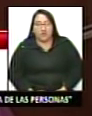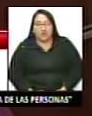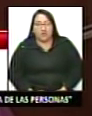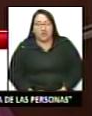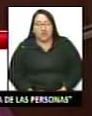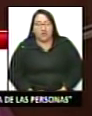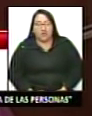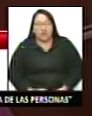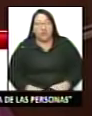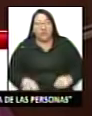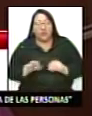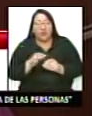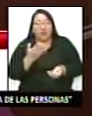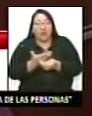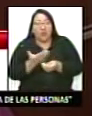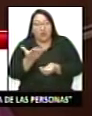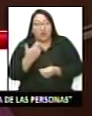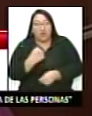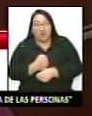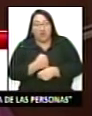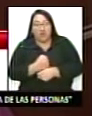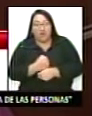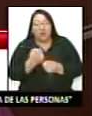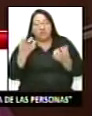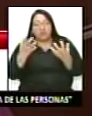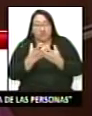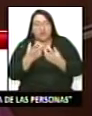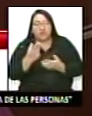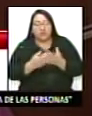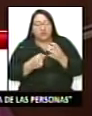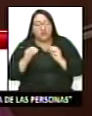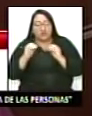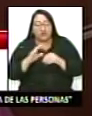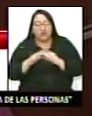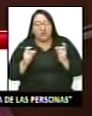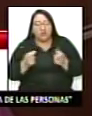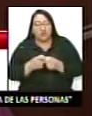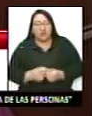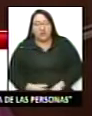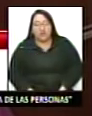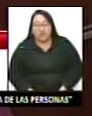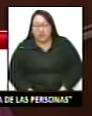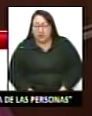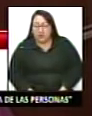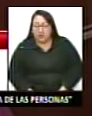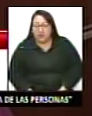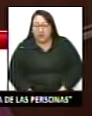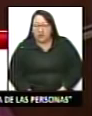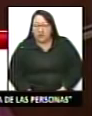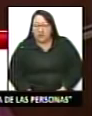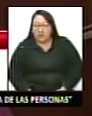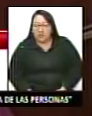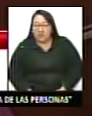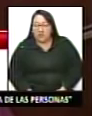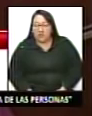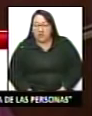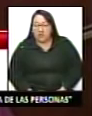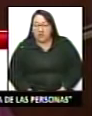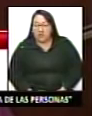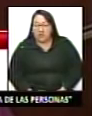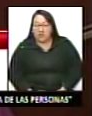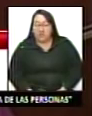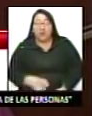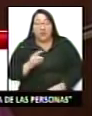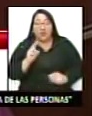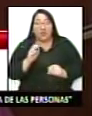trabajando sea, concuerdo de que hay que armar una comisiones específicas para tocar los temas, pero